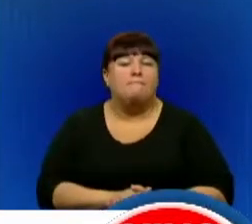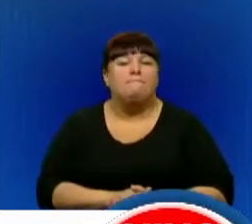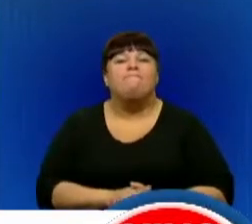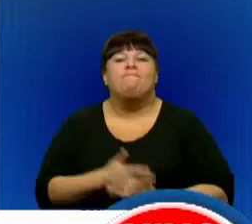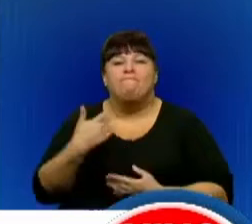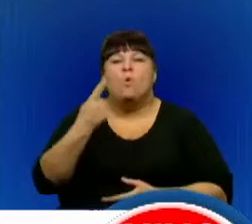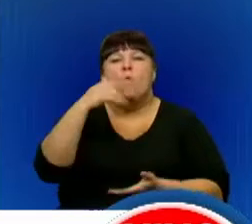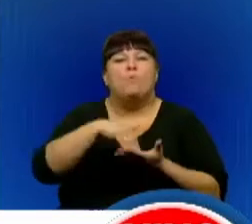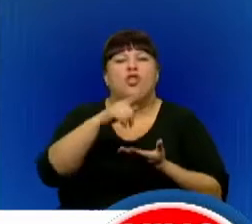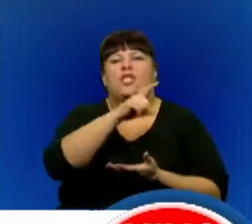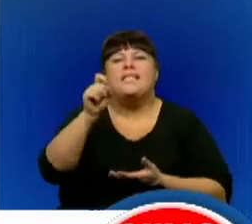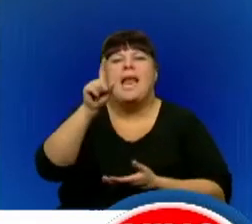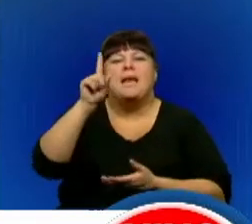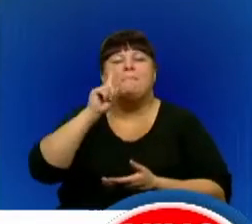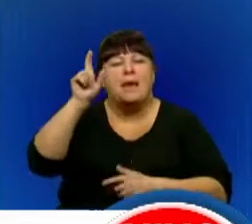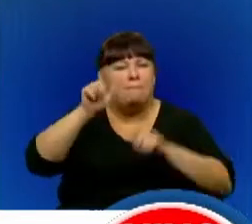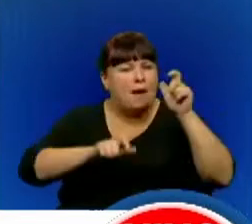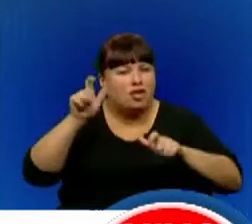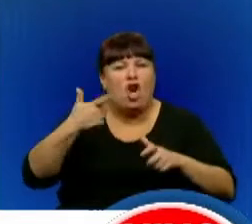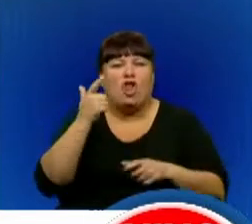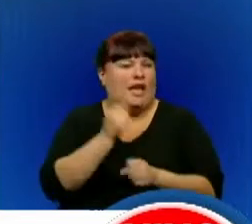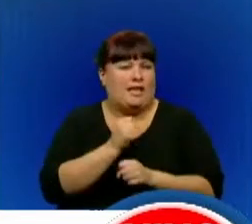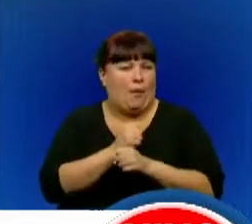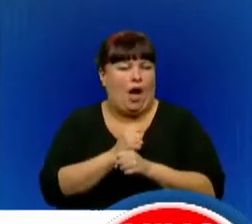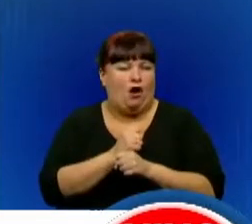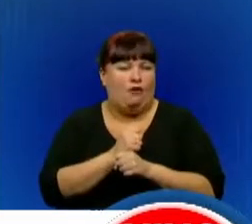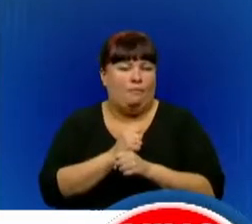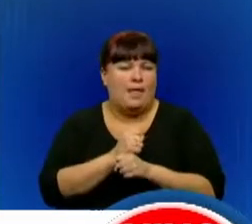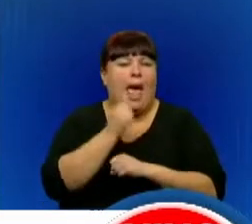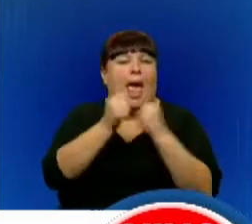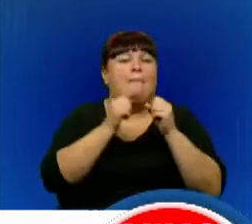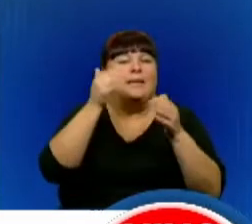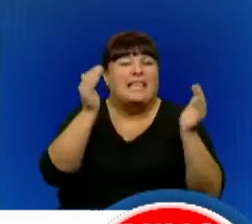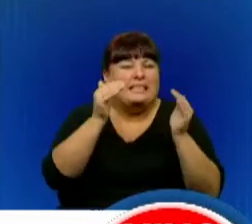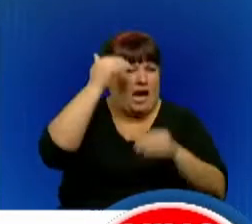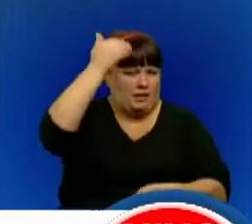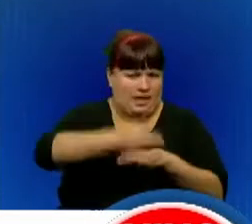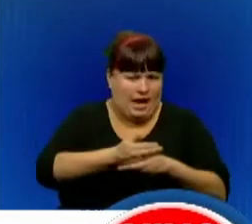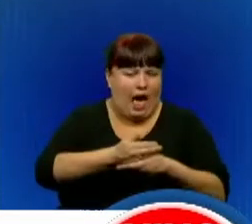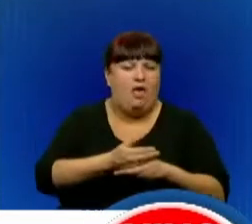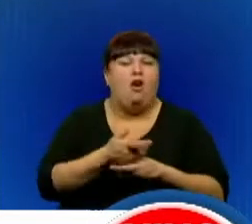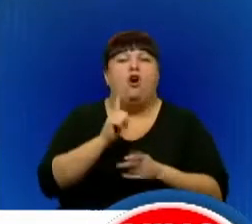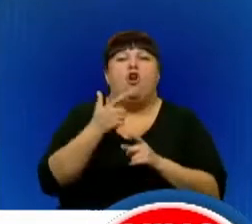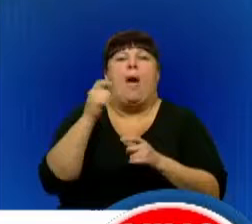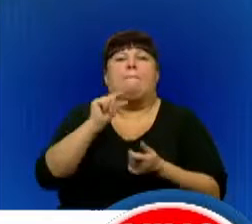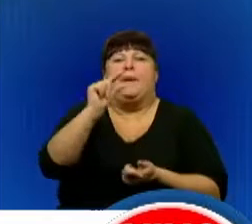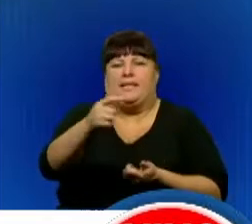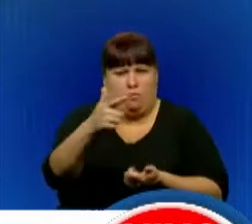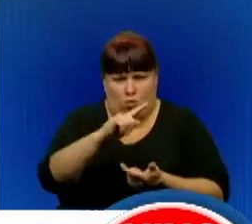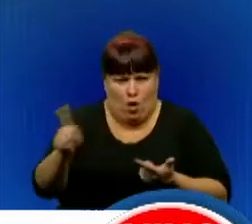que haya 1.100.000 compatriotas sin trabajo, pymes quebradas, falta de acceso al